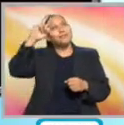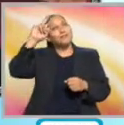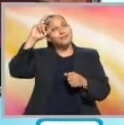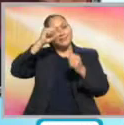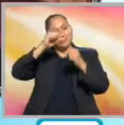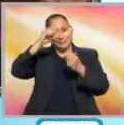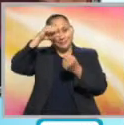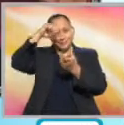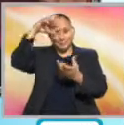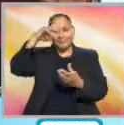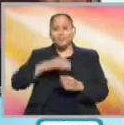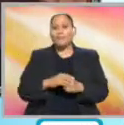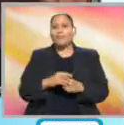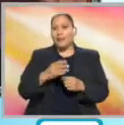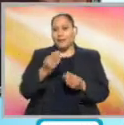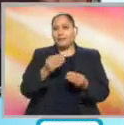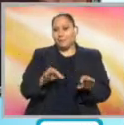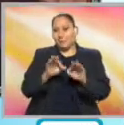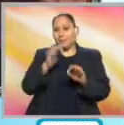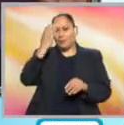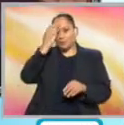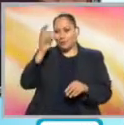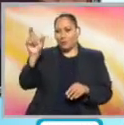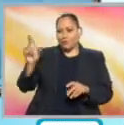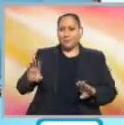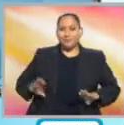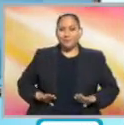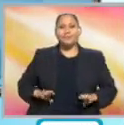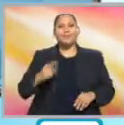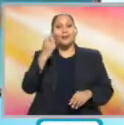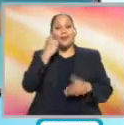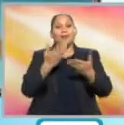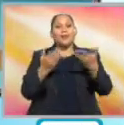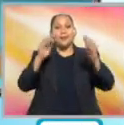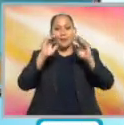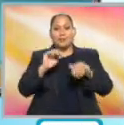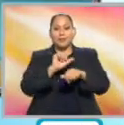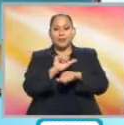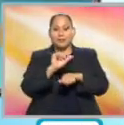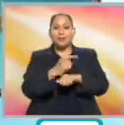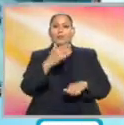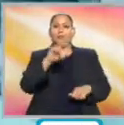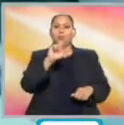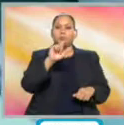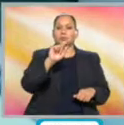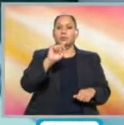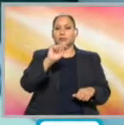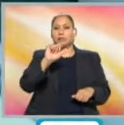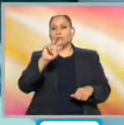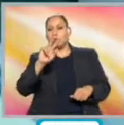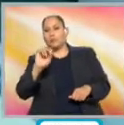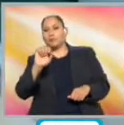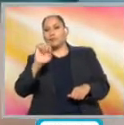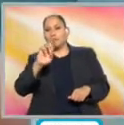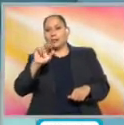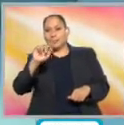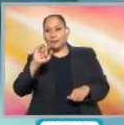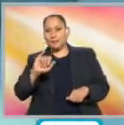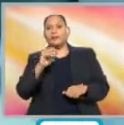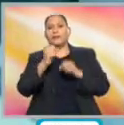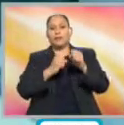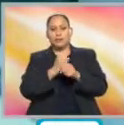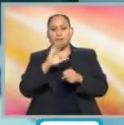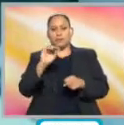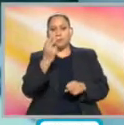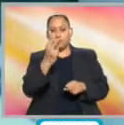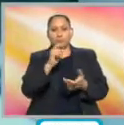saber qué le gusta. Claro. Bien, vamos con algo de Argentina. Gustavo Cerati en el 92 escribió esta